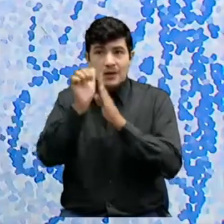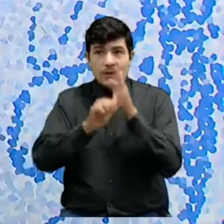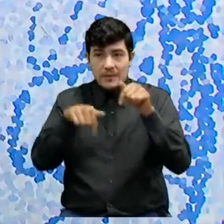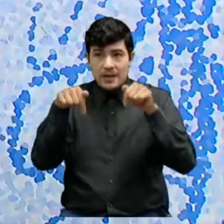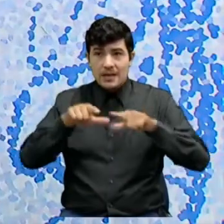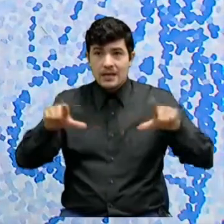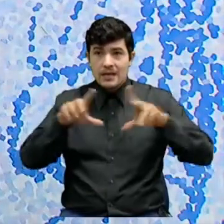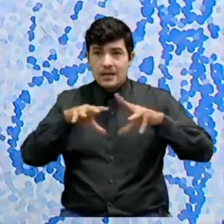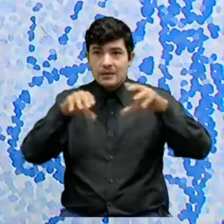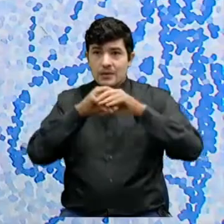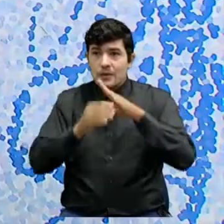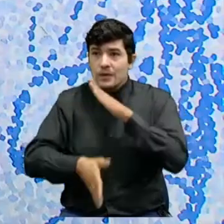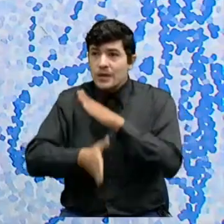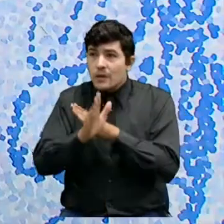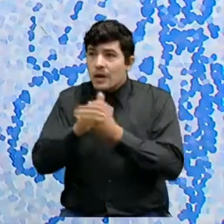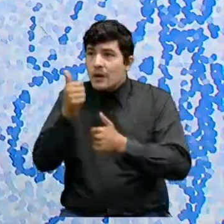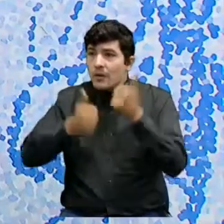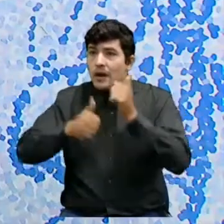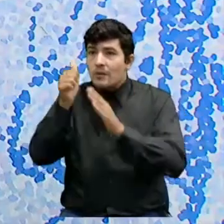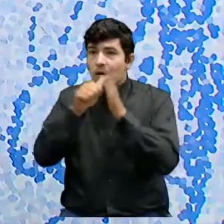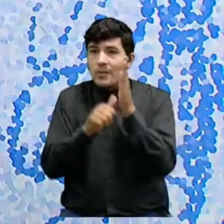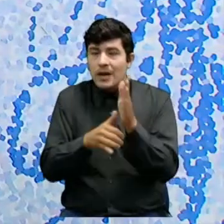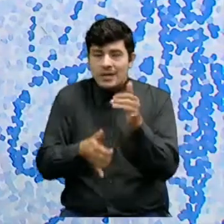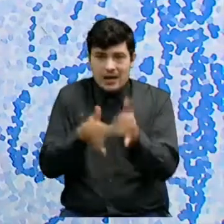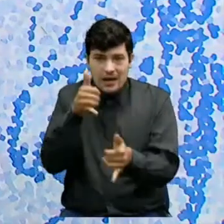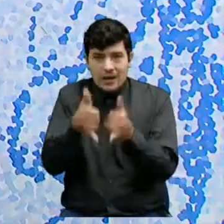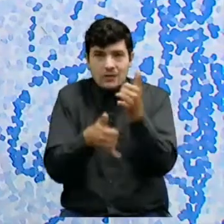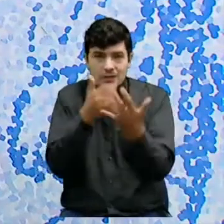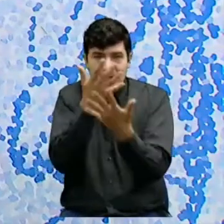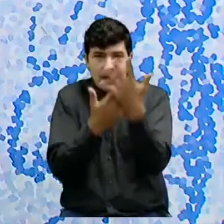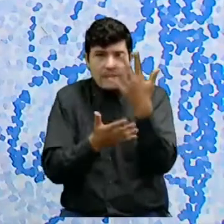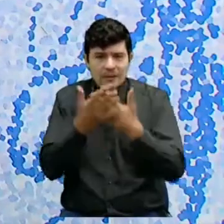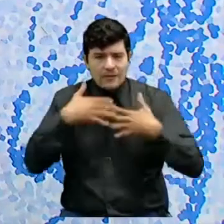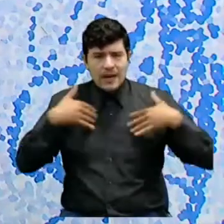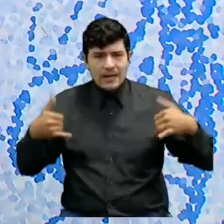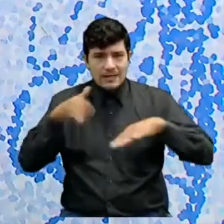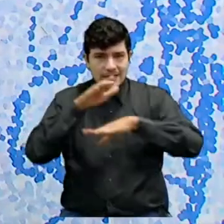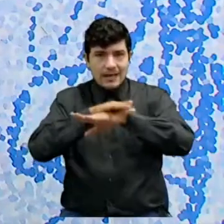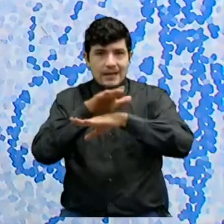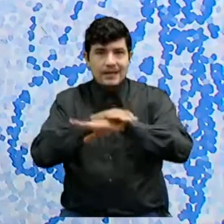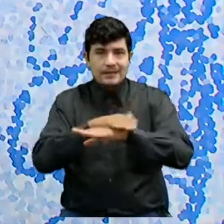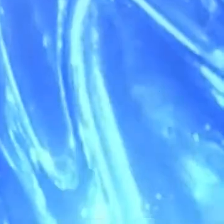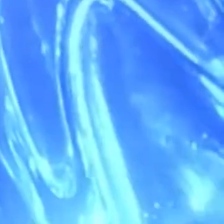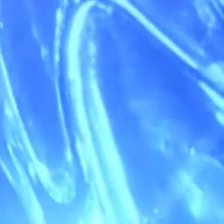de El Canal Pro. A continuación, el programa Tacones en la Mano. Feliz tarde.